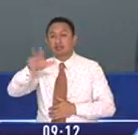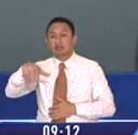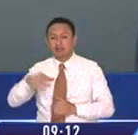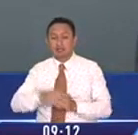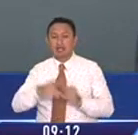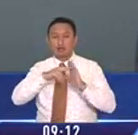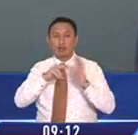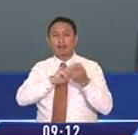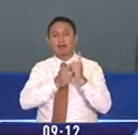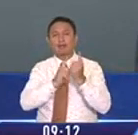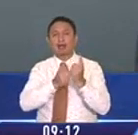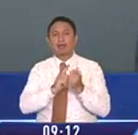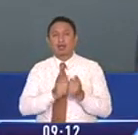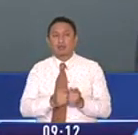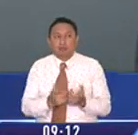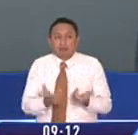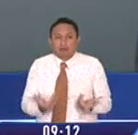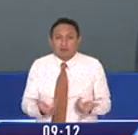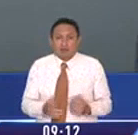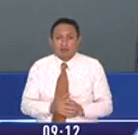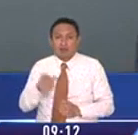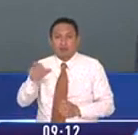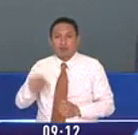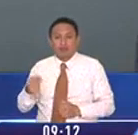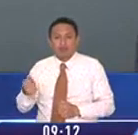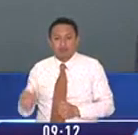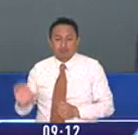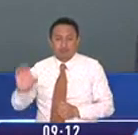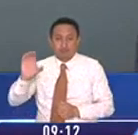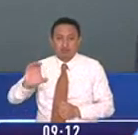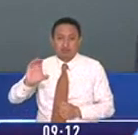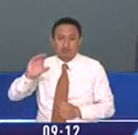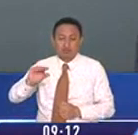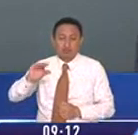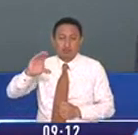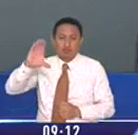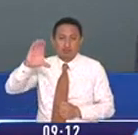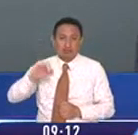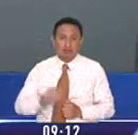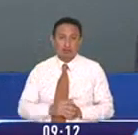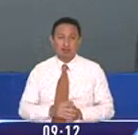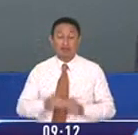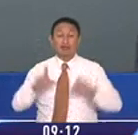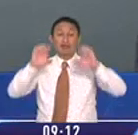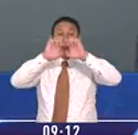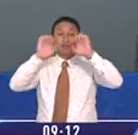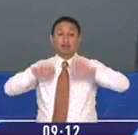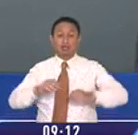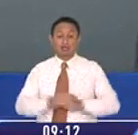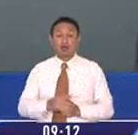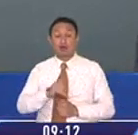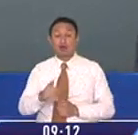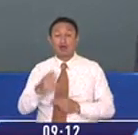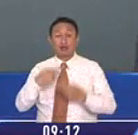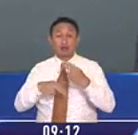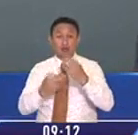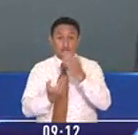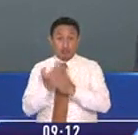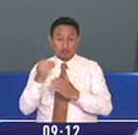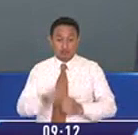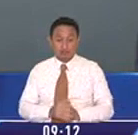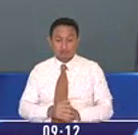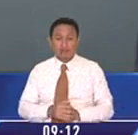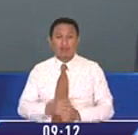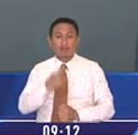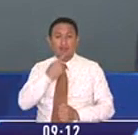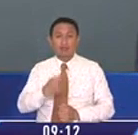de normas que generan inversión en una mediana, gran o pequeña empresa o incluso en los emprendedores, saber que lo que te